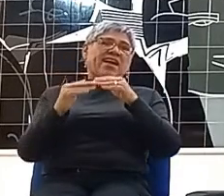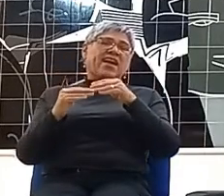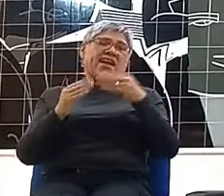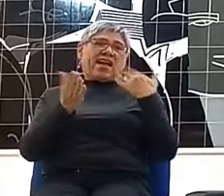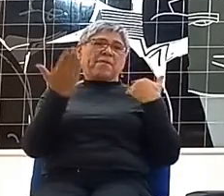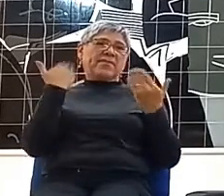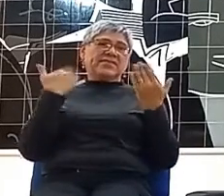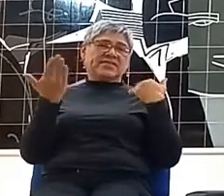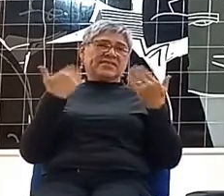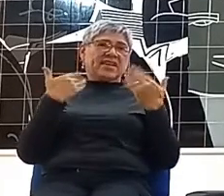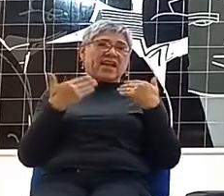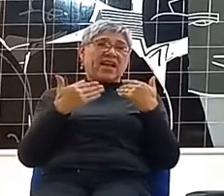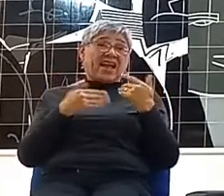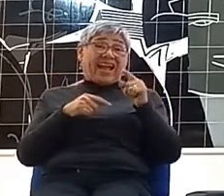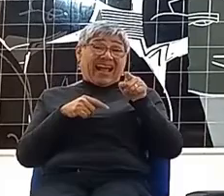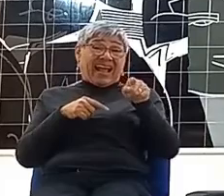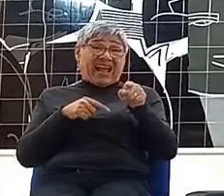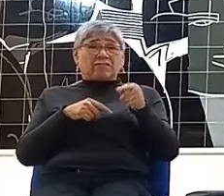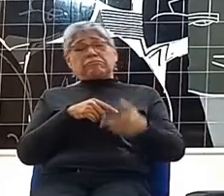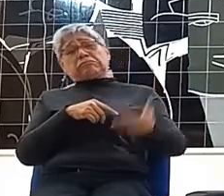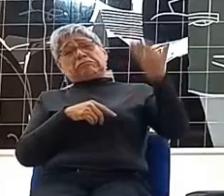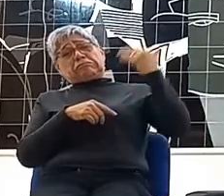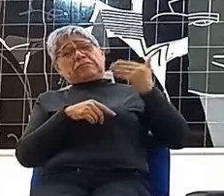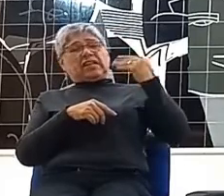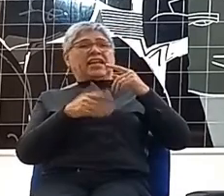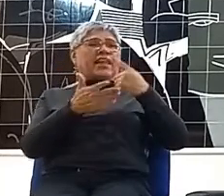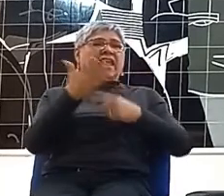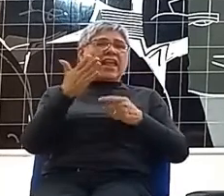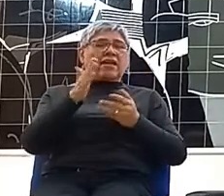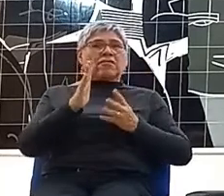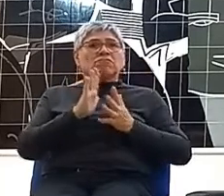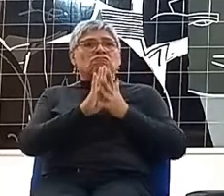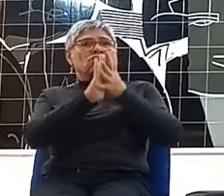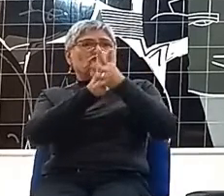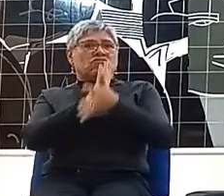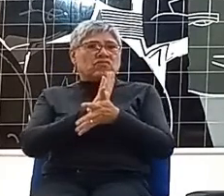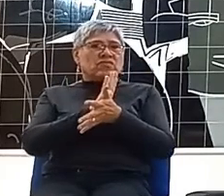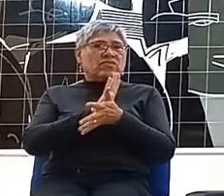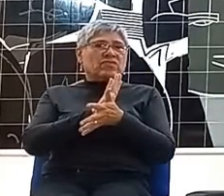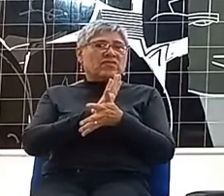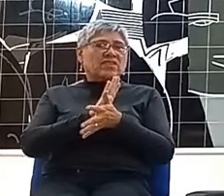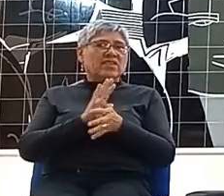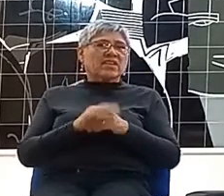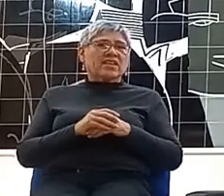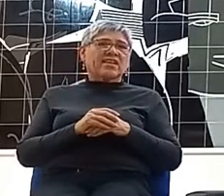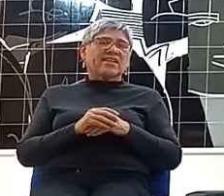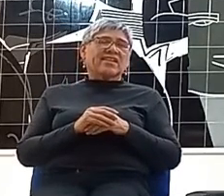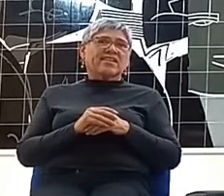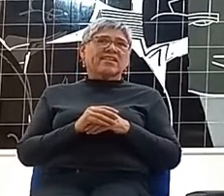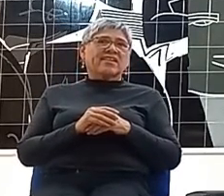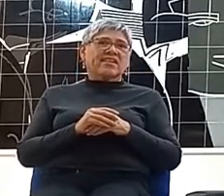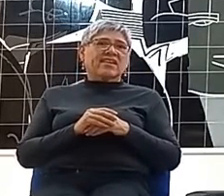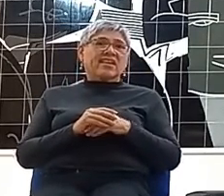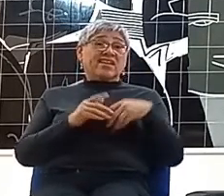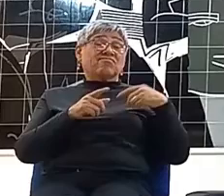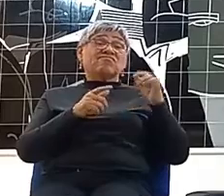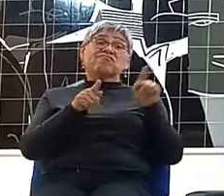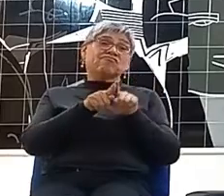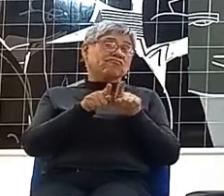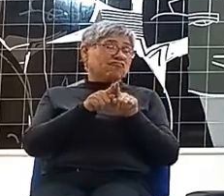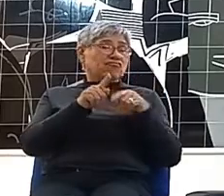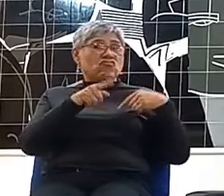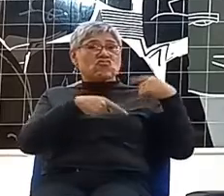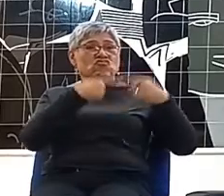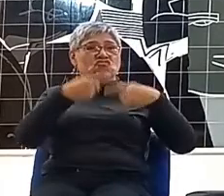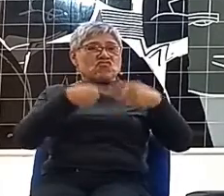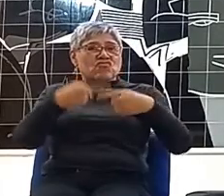primero, antes que los anuncios de venta y el mismo plástico de esas ventas que rodaba sin